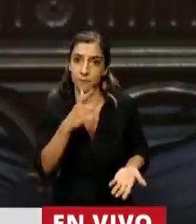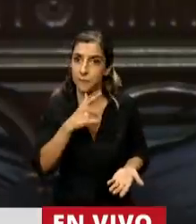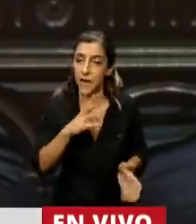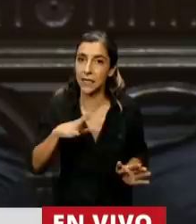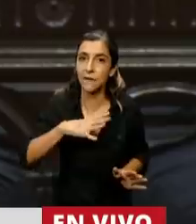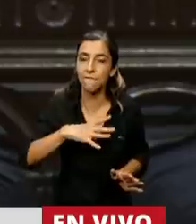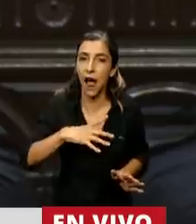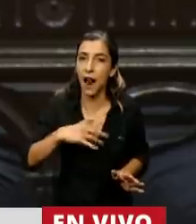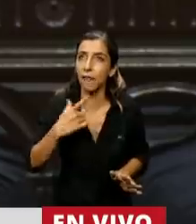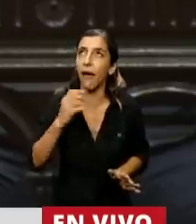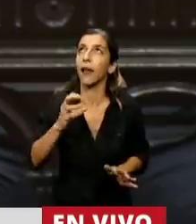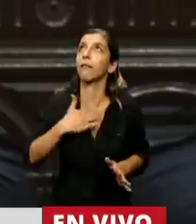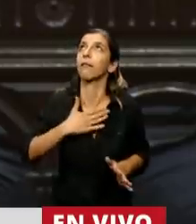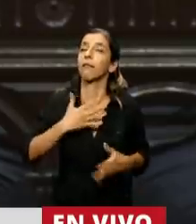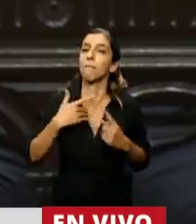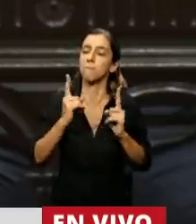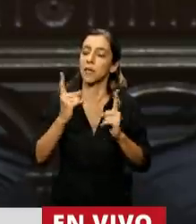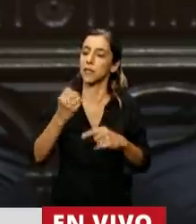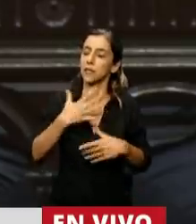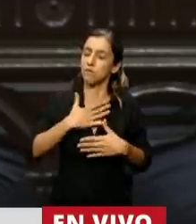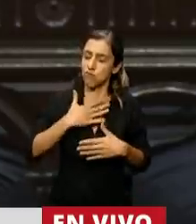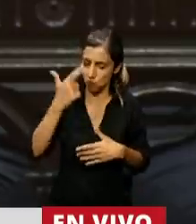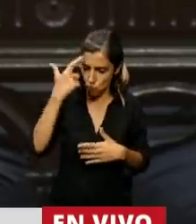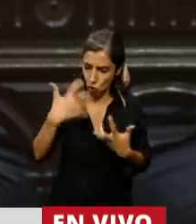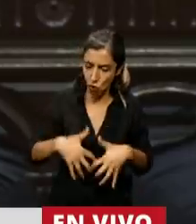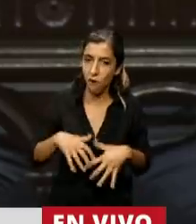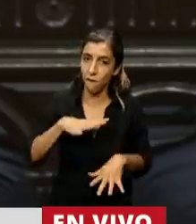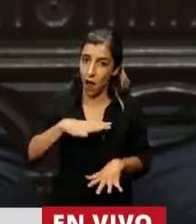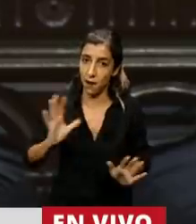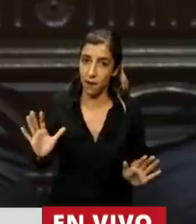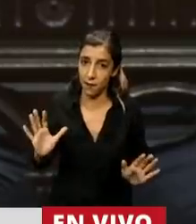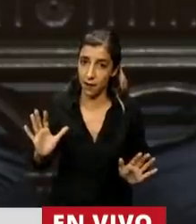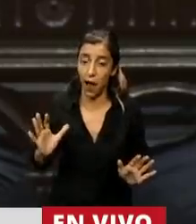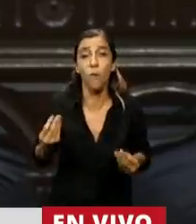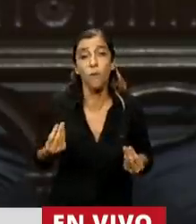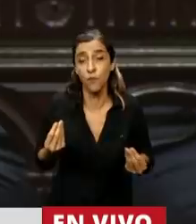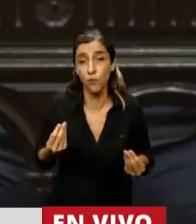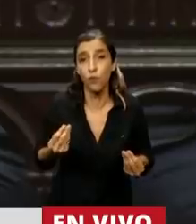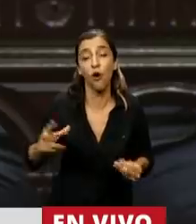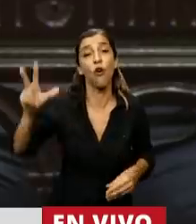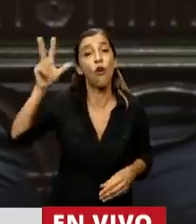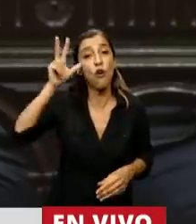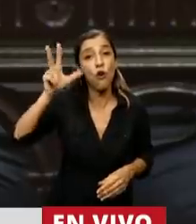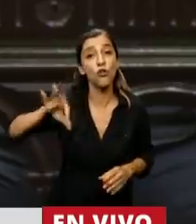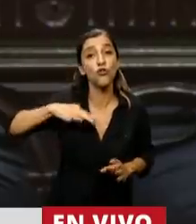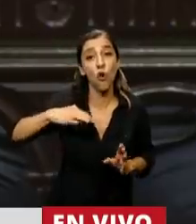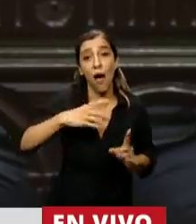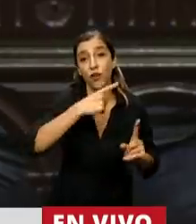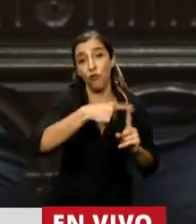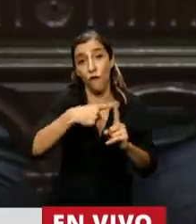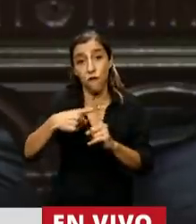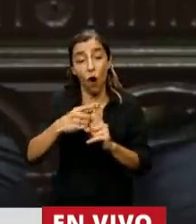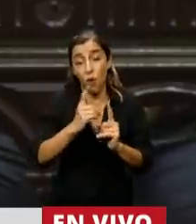en ese sentido parte de esa profunda autocrítica tiene que ver que los ocho años que estuvo vigente esta fórmula que venimos a